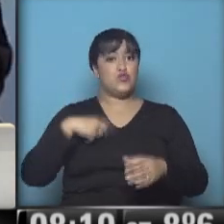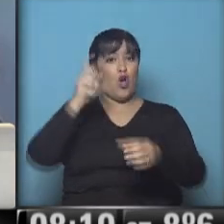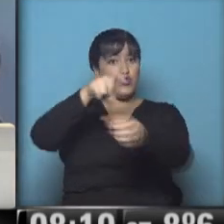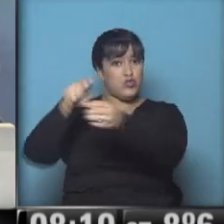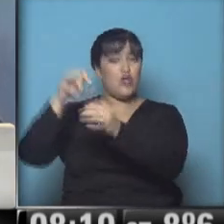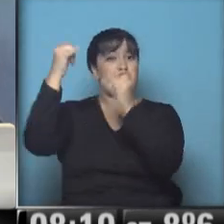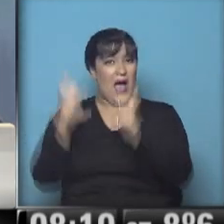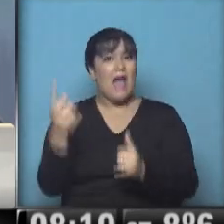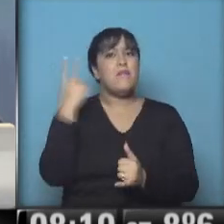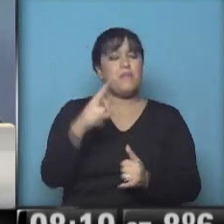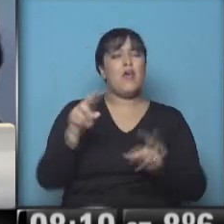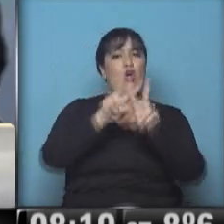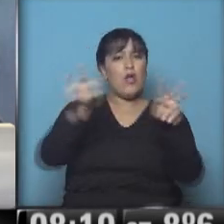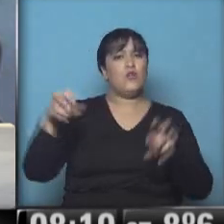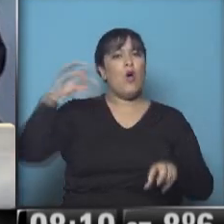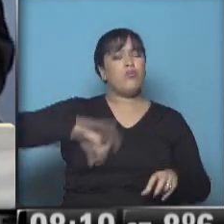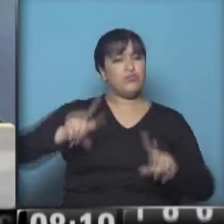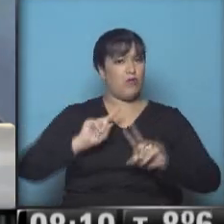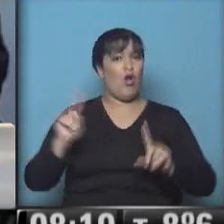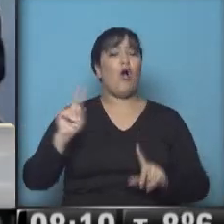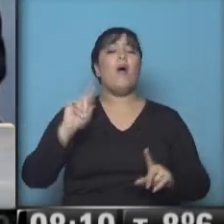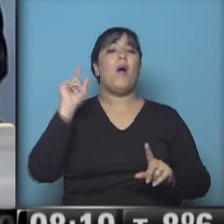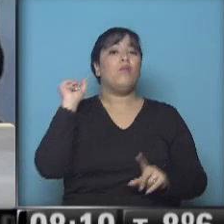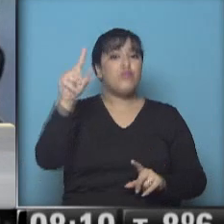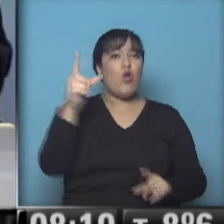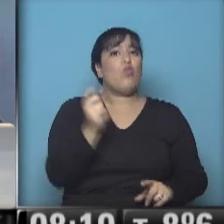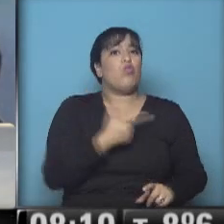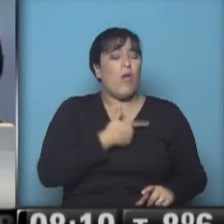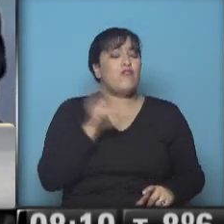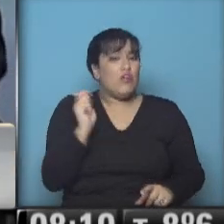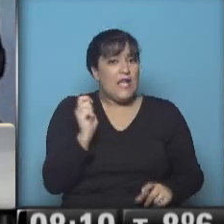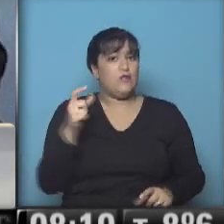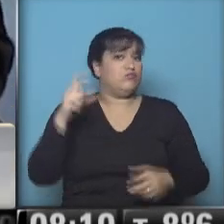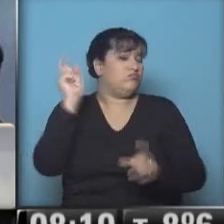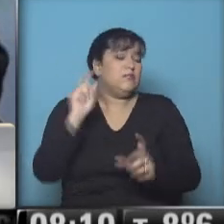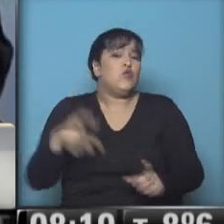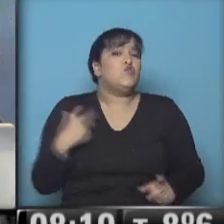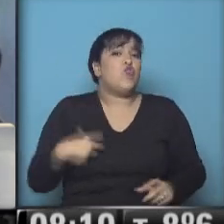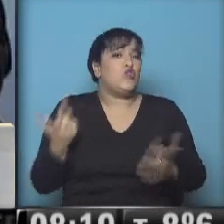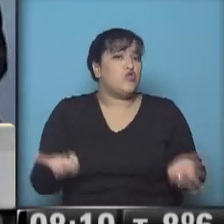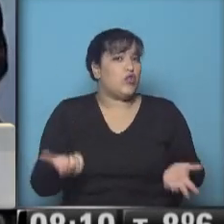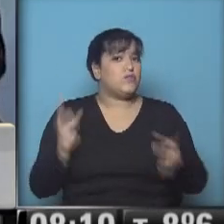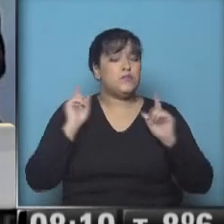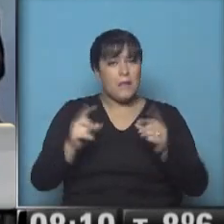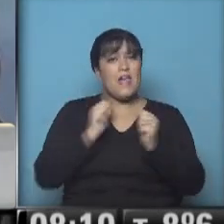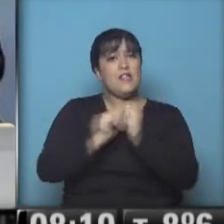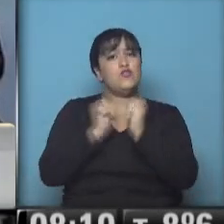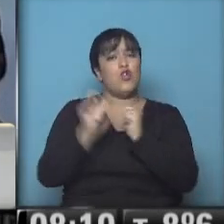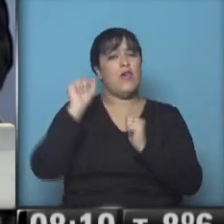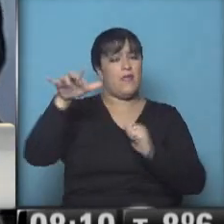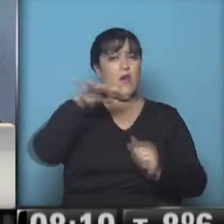implica que el club pertenezca a una persona pertenece a los socios y pertenece precisamente a la historia de una